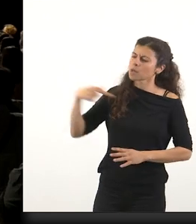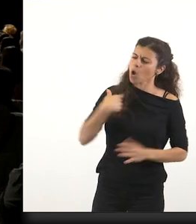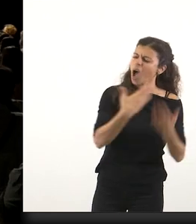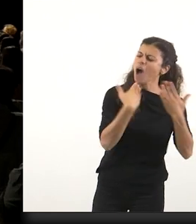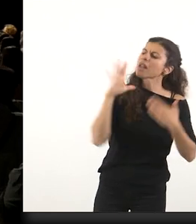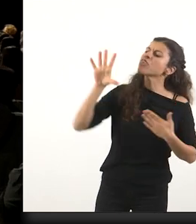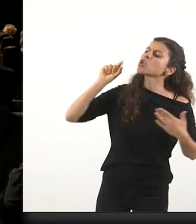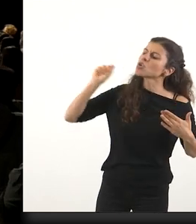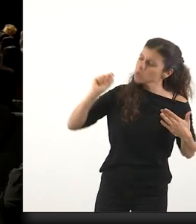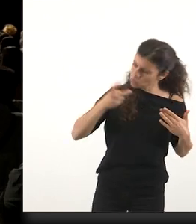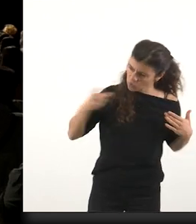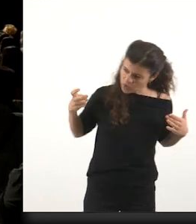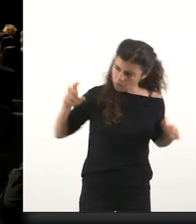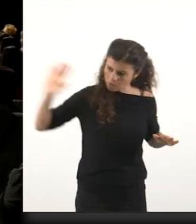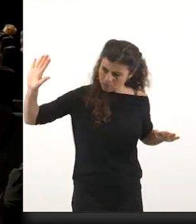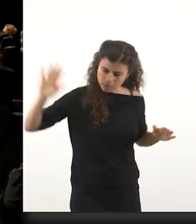colegas, 5 minutos y ya vengo.